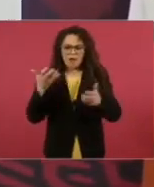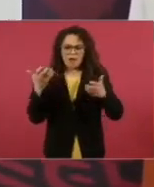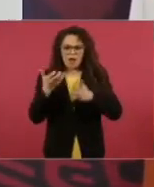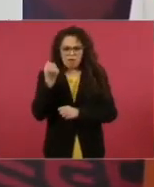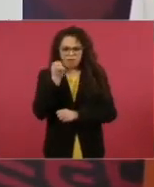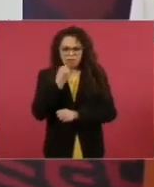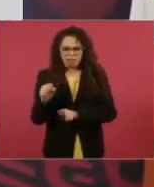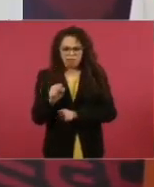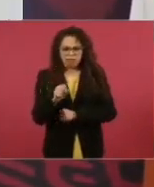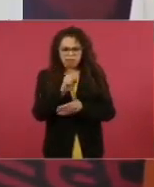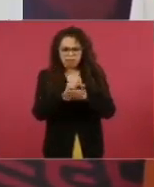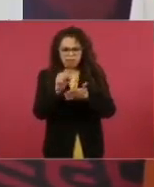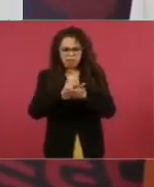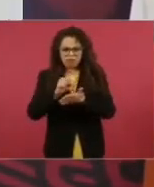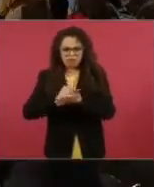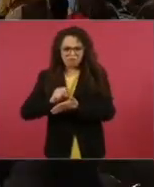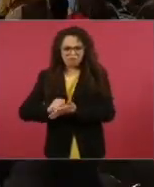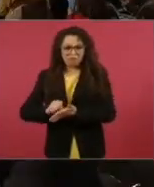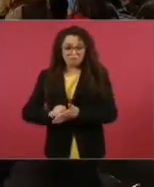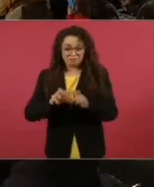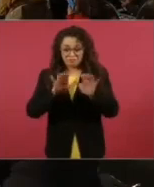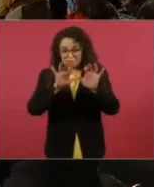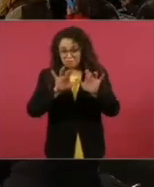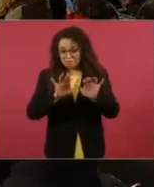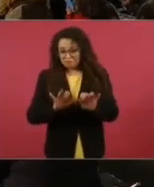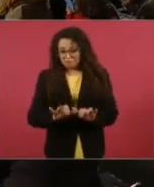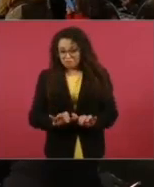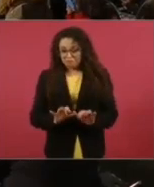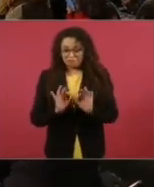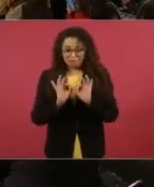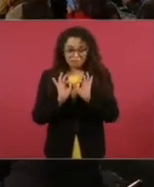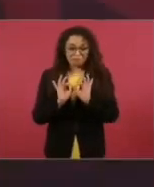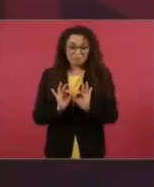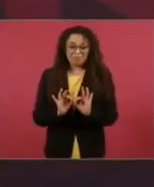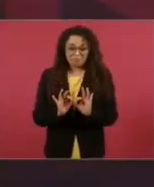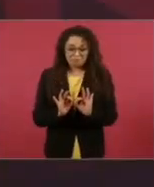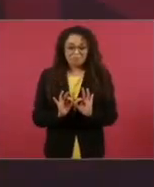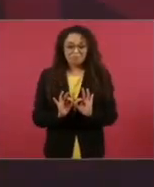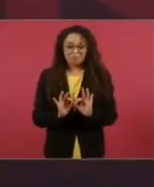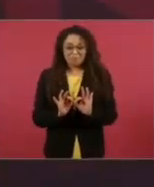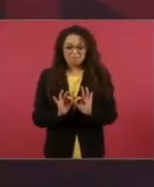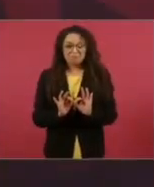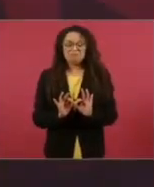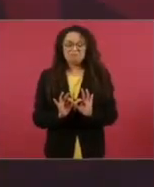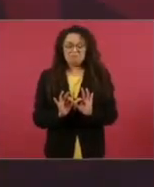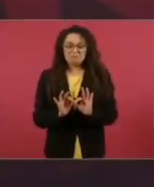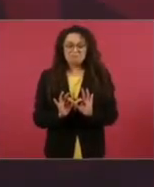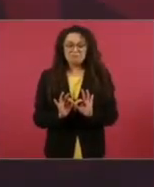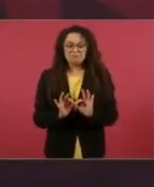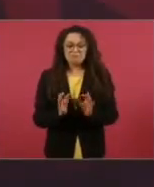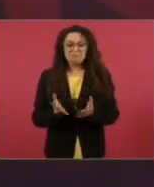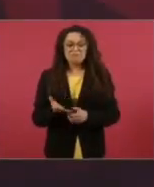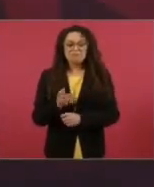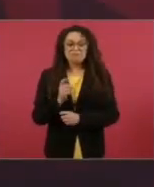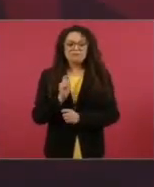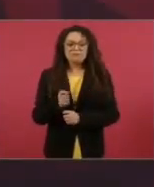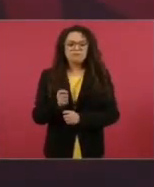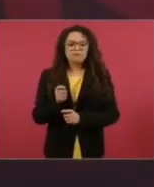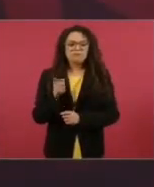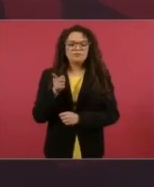que el presidente de México quiere controlar los medios de comunicación, quiere controlar las